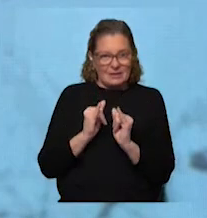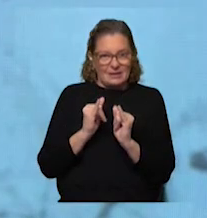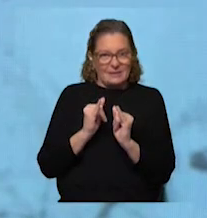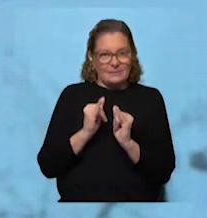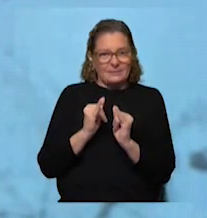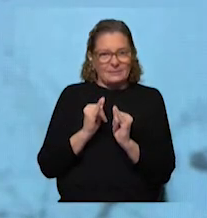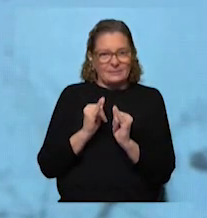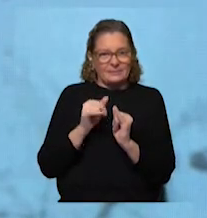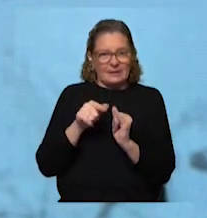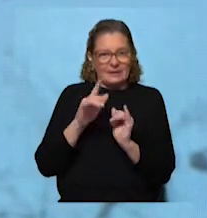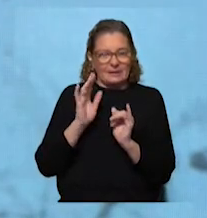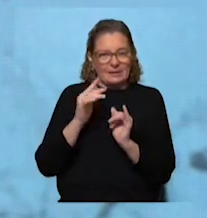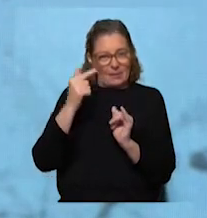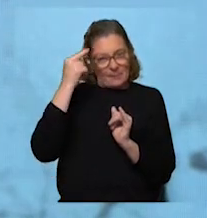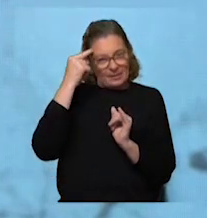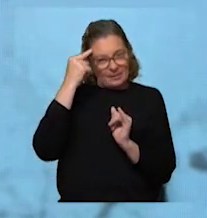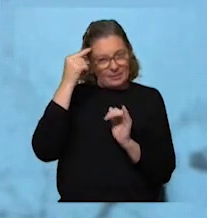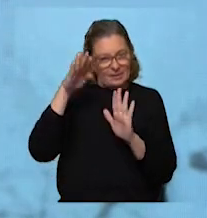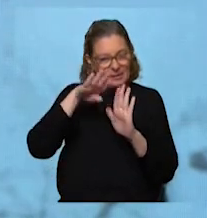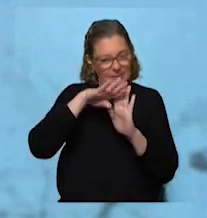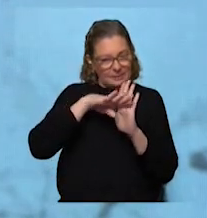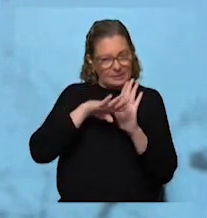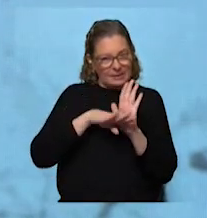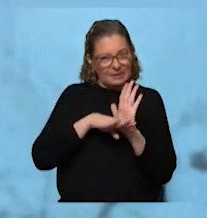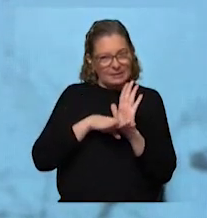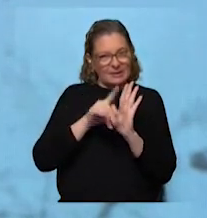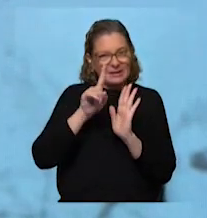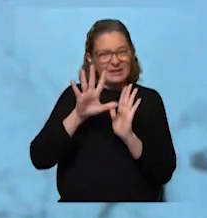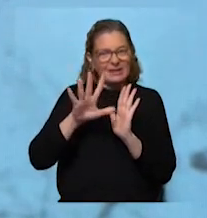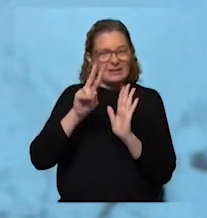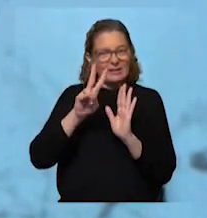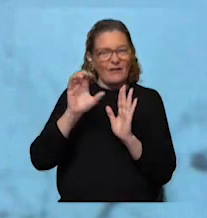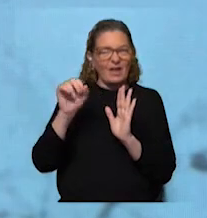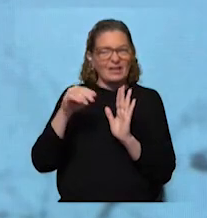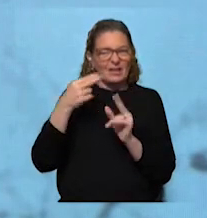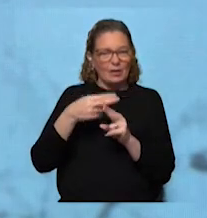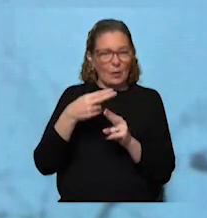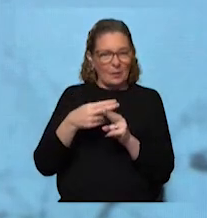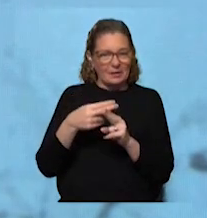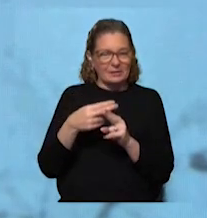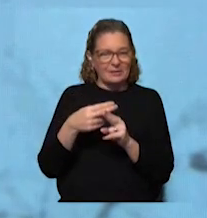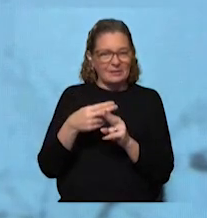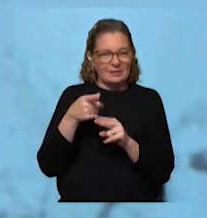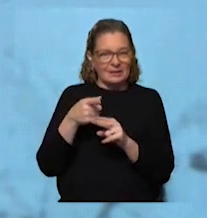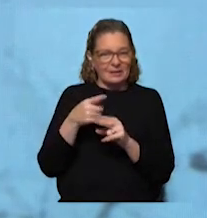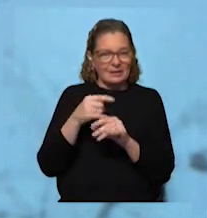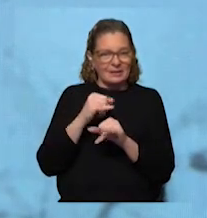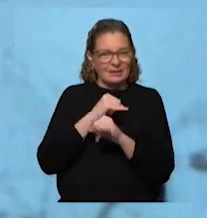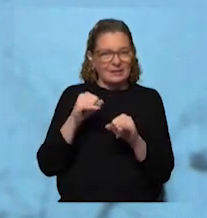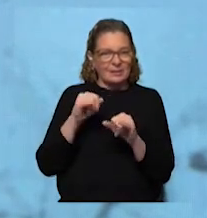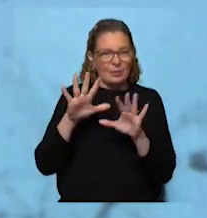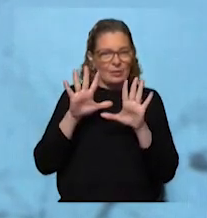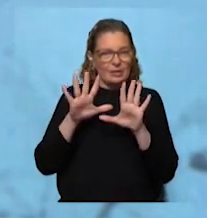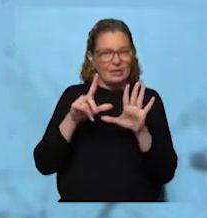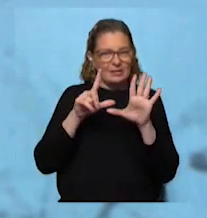y ahí empecé a pensar una lista de unos 15-20 nombres y bueno y cerramos en estos diez